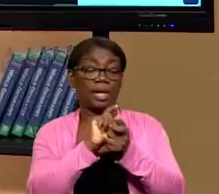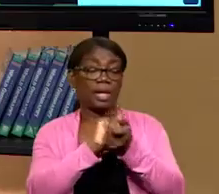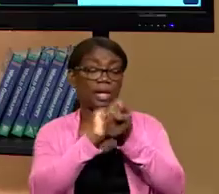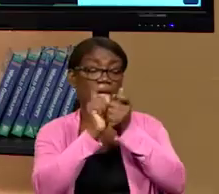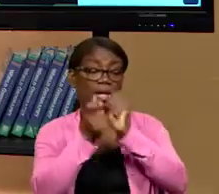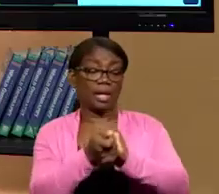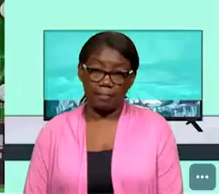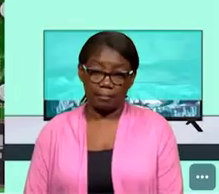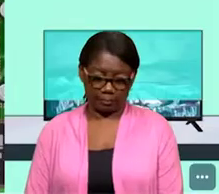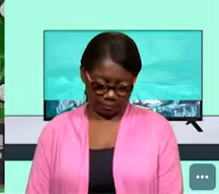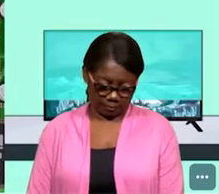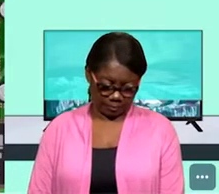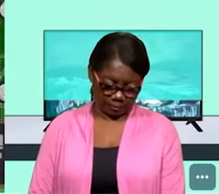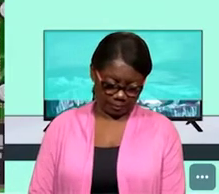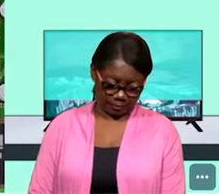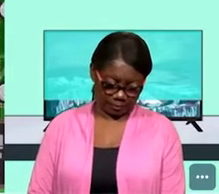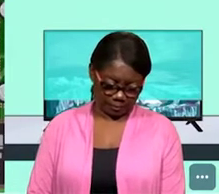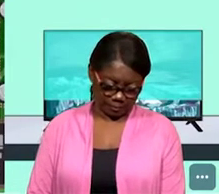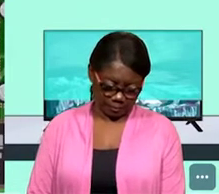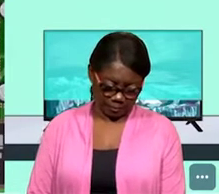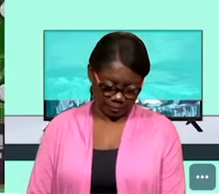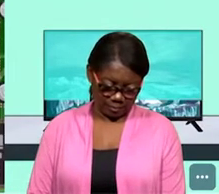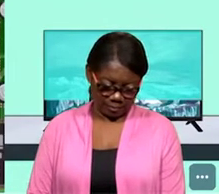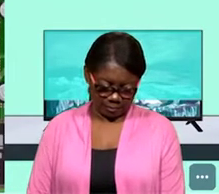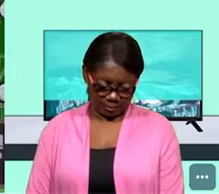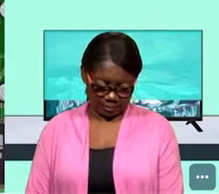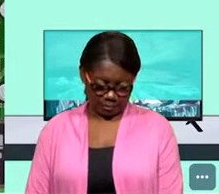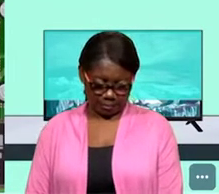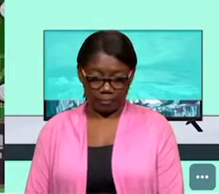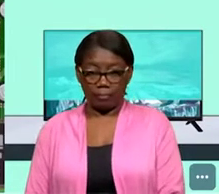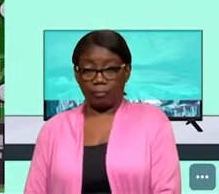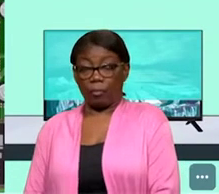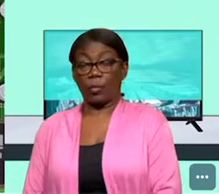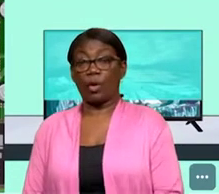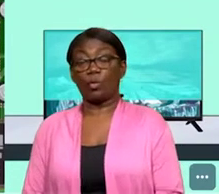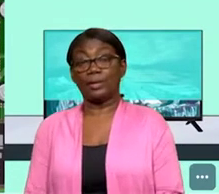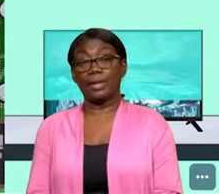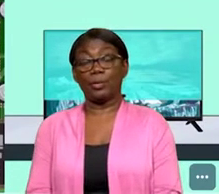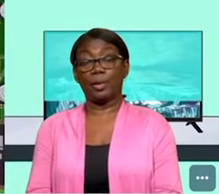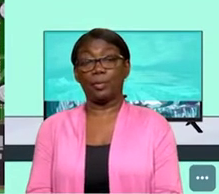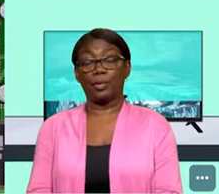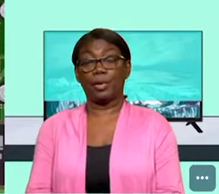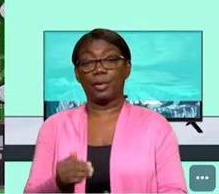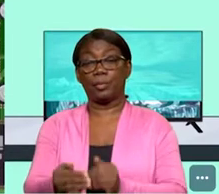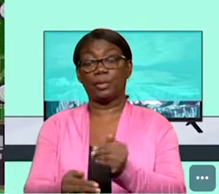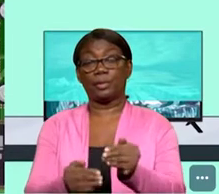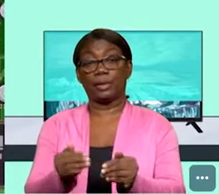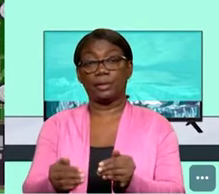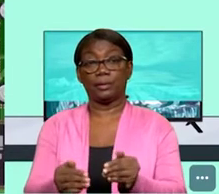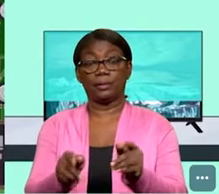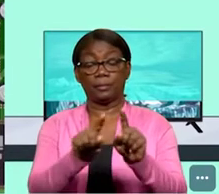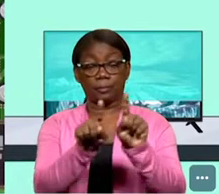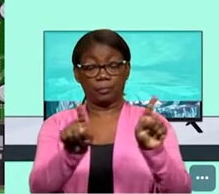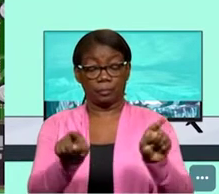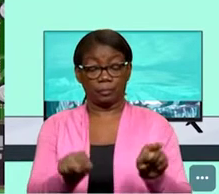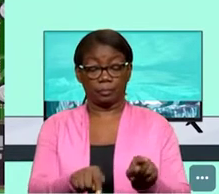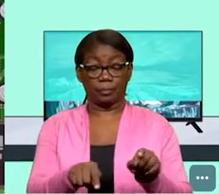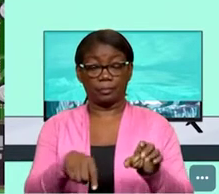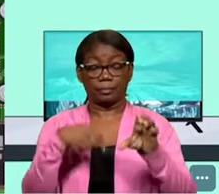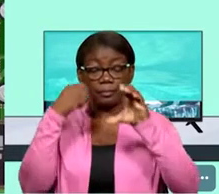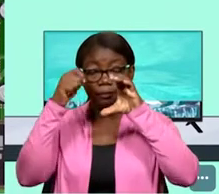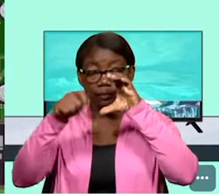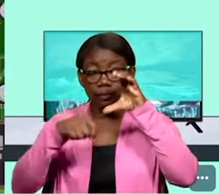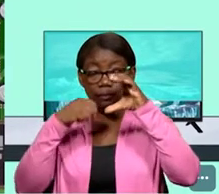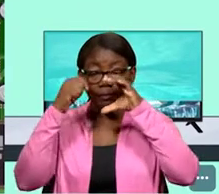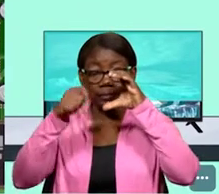análoga. Continuando con el procesamiento, de la señal de video entra un bloque